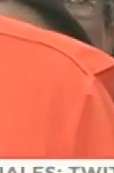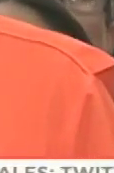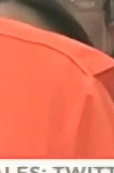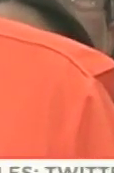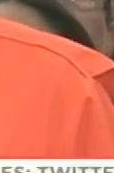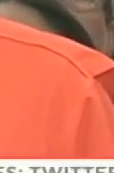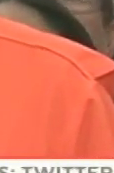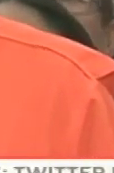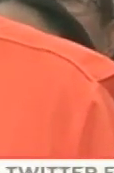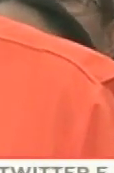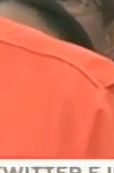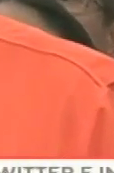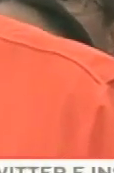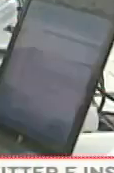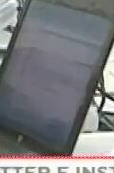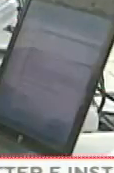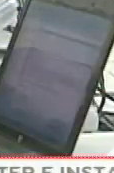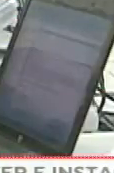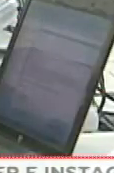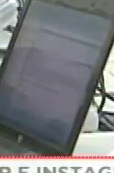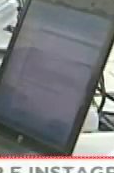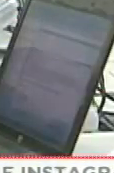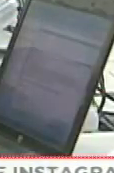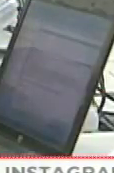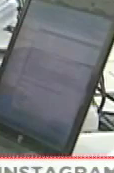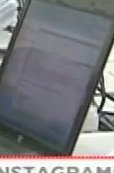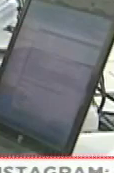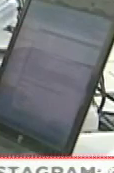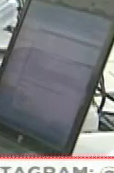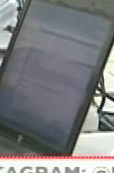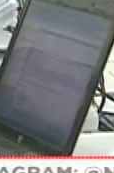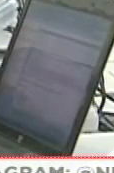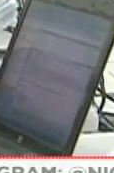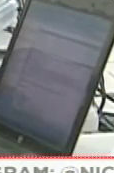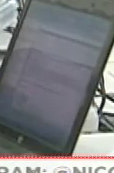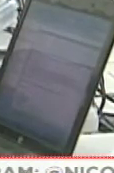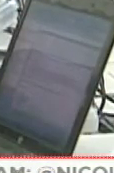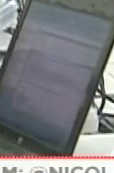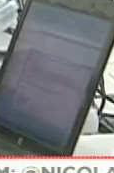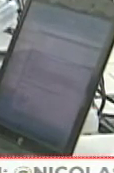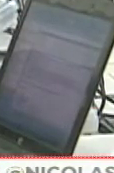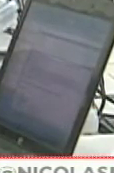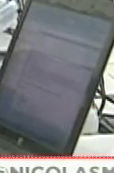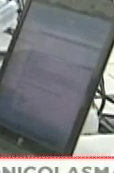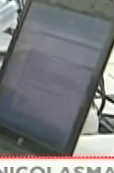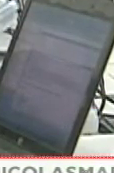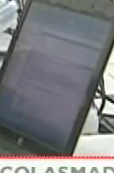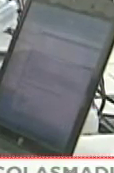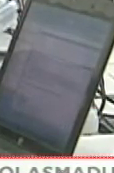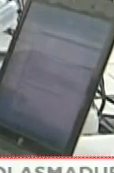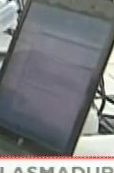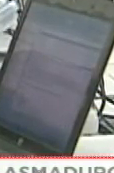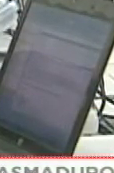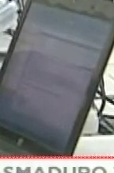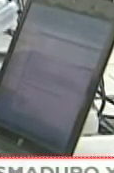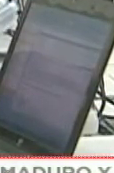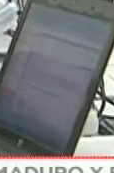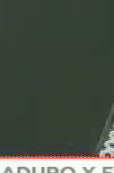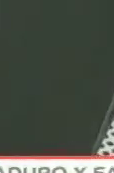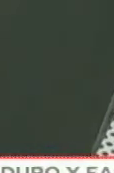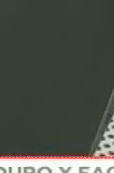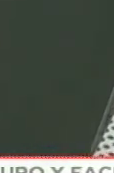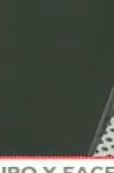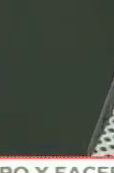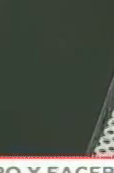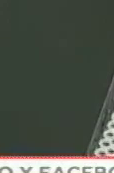fue la democratización de las telecomunicaciones. CanTV y Movilnet son y seguirán siendo del